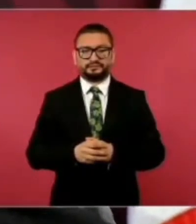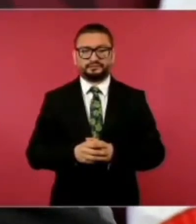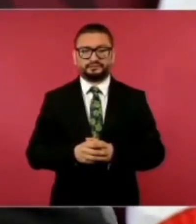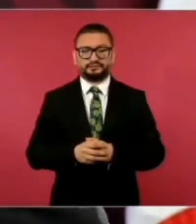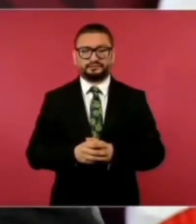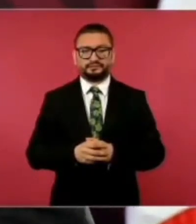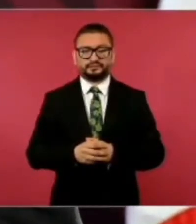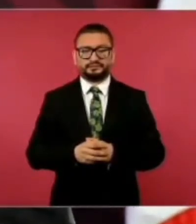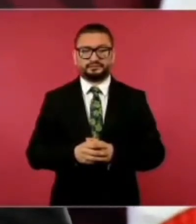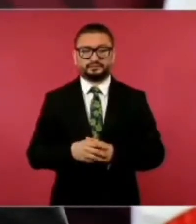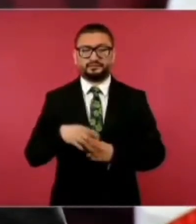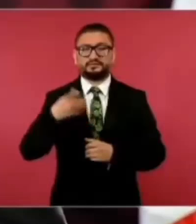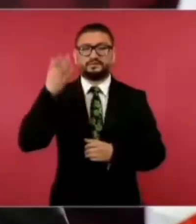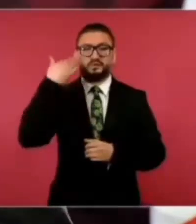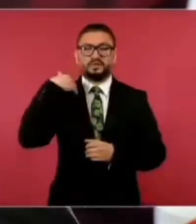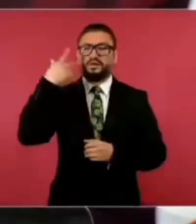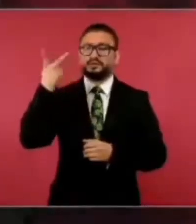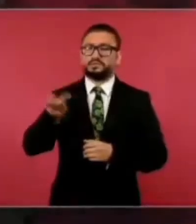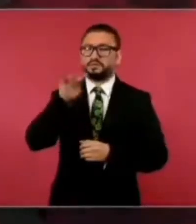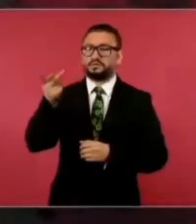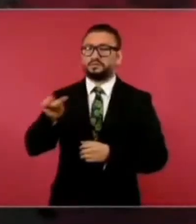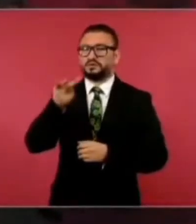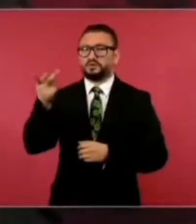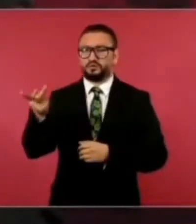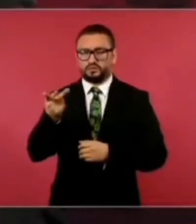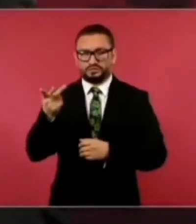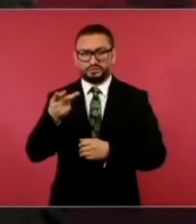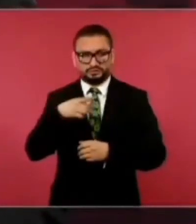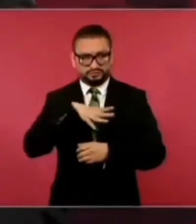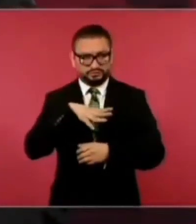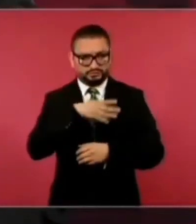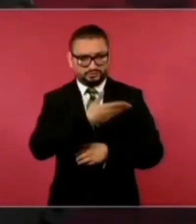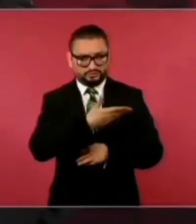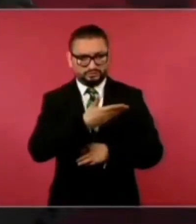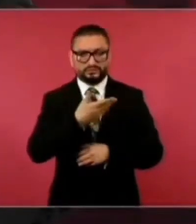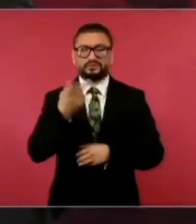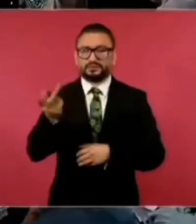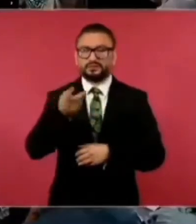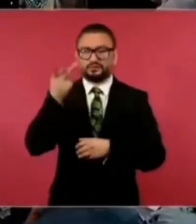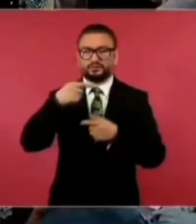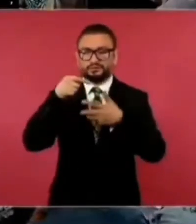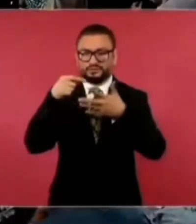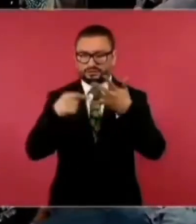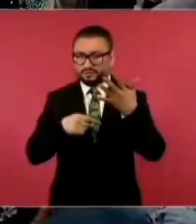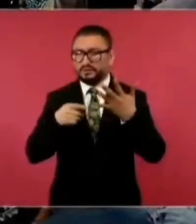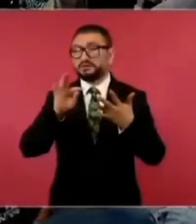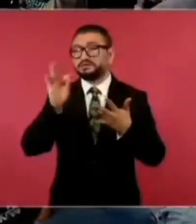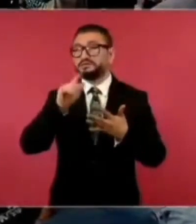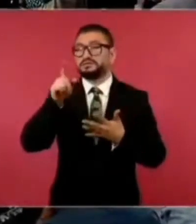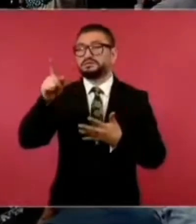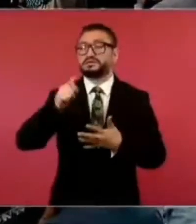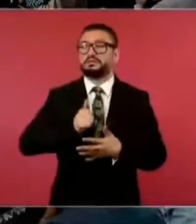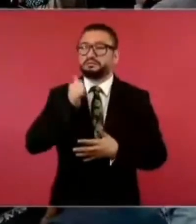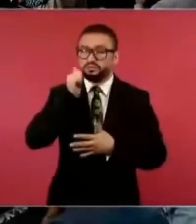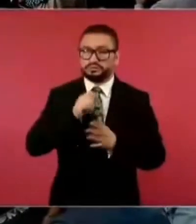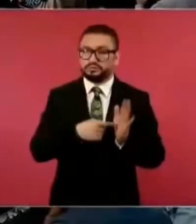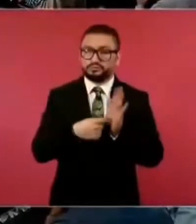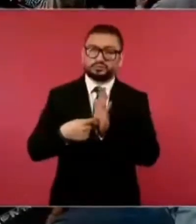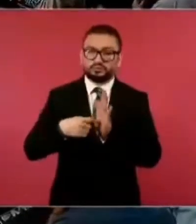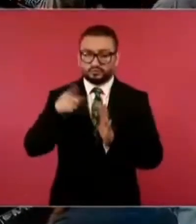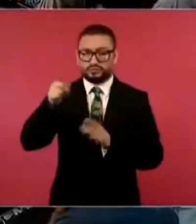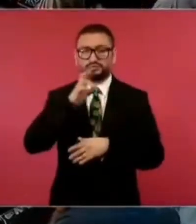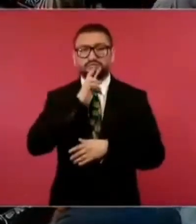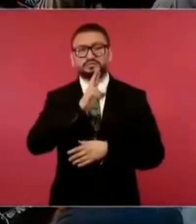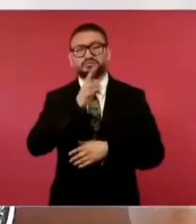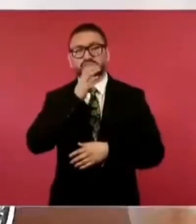Le hice algunas preguntas. ¿No tienes las preguntas? Porque en una de esas se anima a